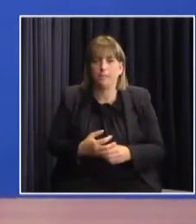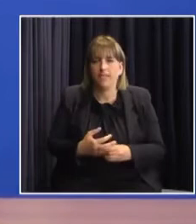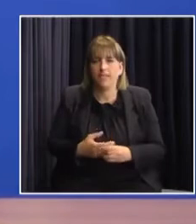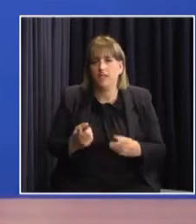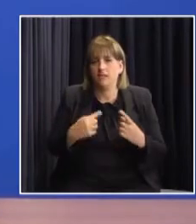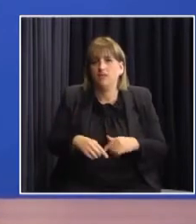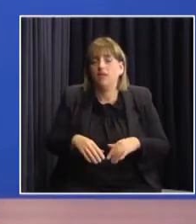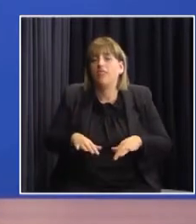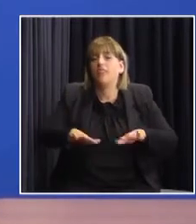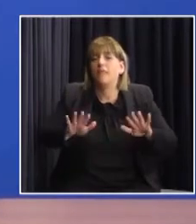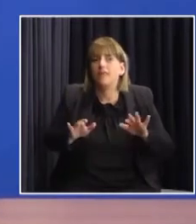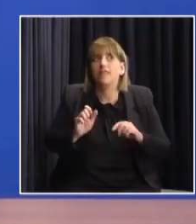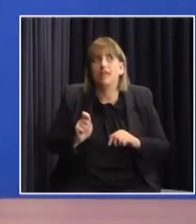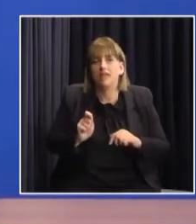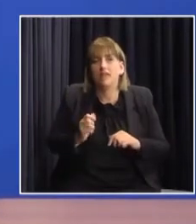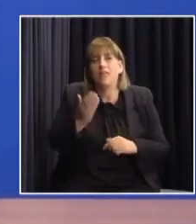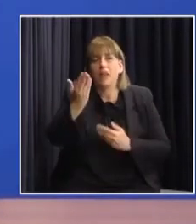Pero depende de los uruguayos.